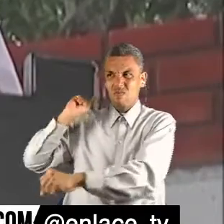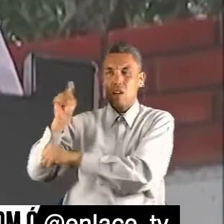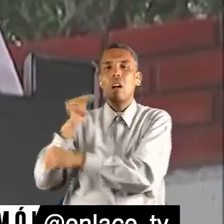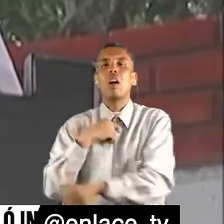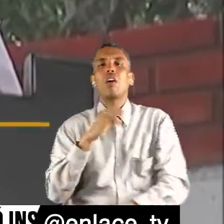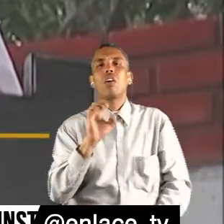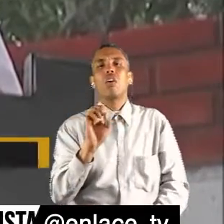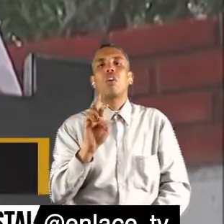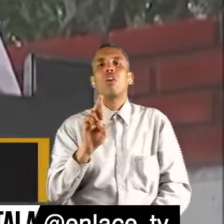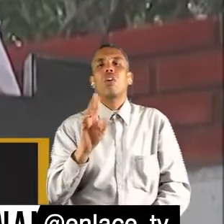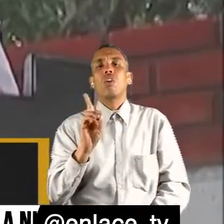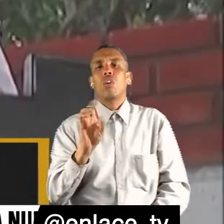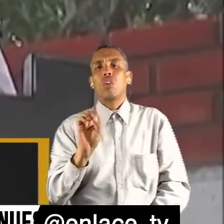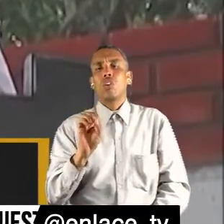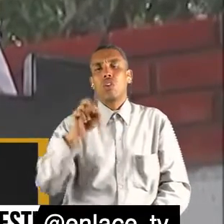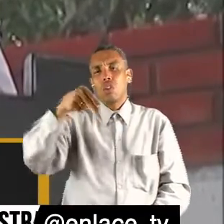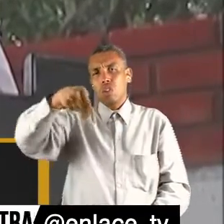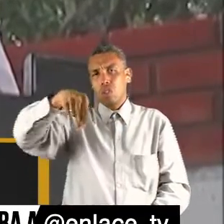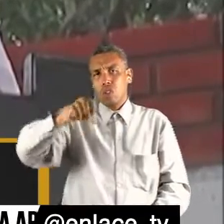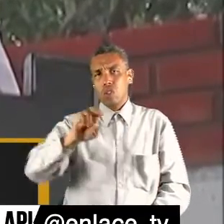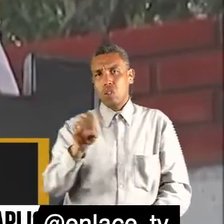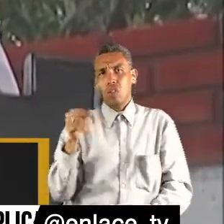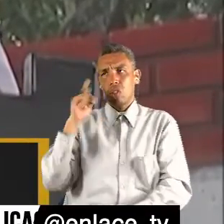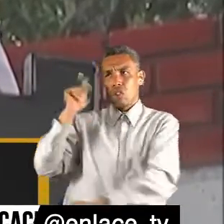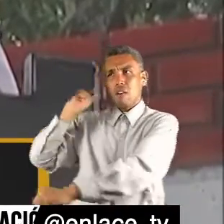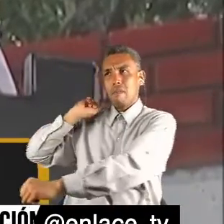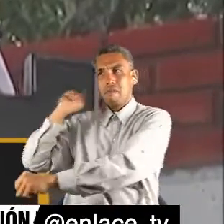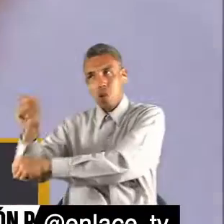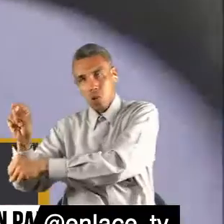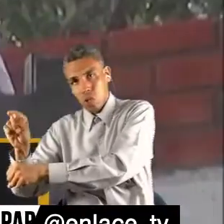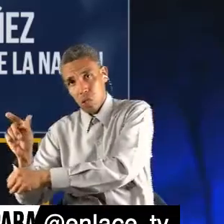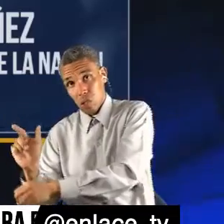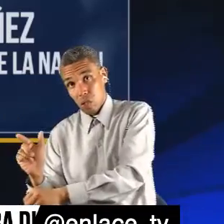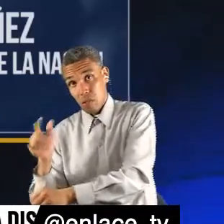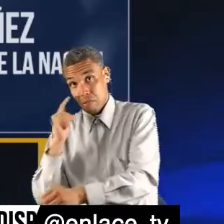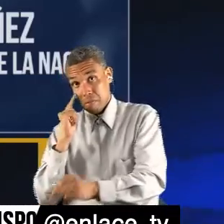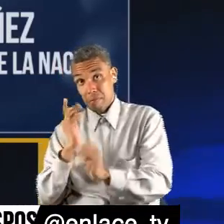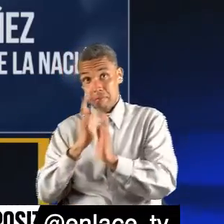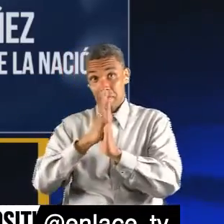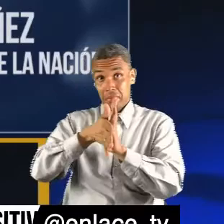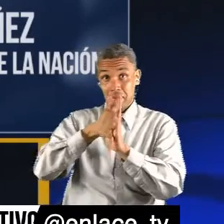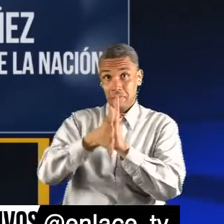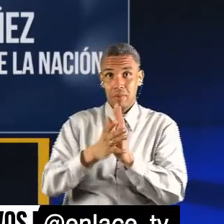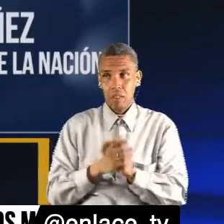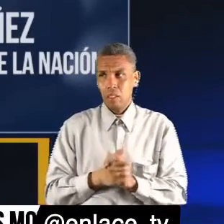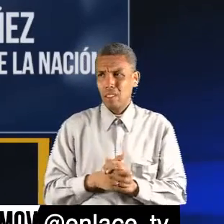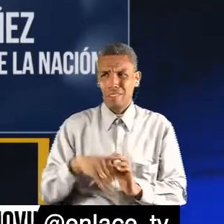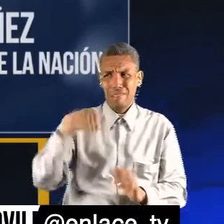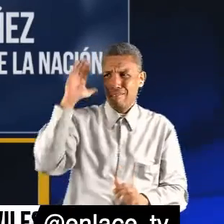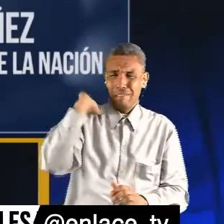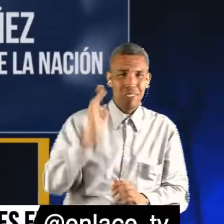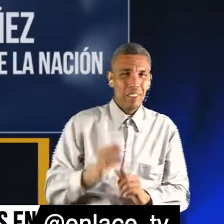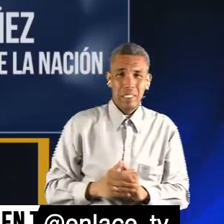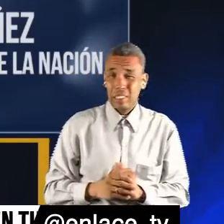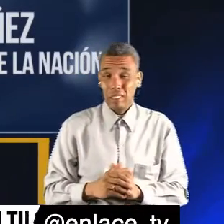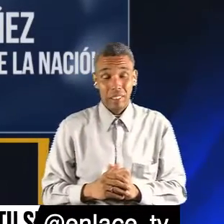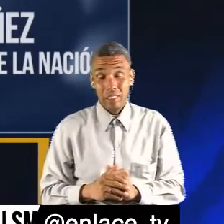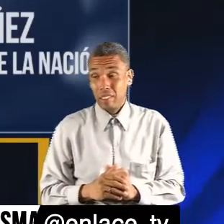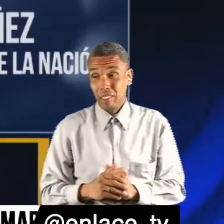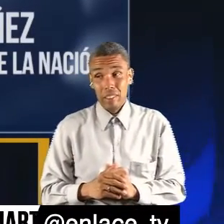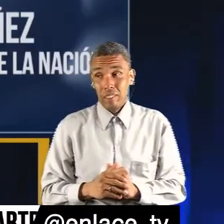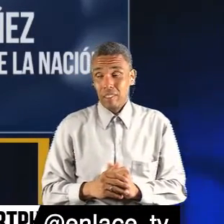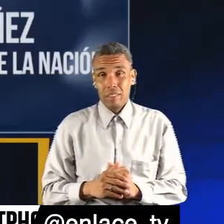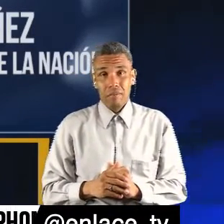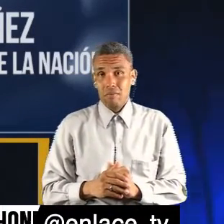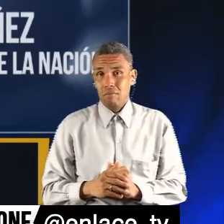sin apoyo aéreo para su desplazamiento ante negativa del Ejército Nacional. Una soberana tontería de las que frecuentemente se